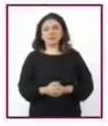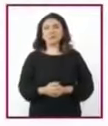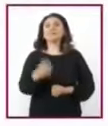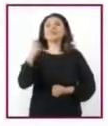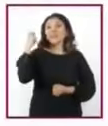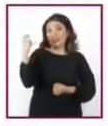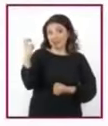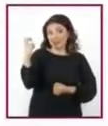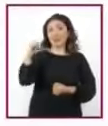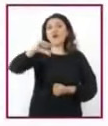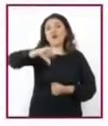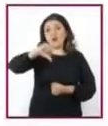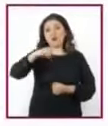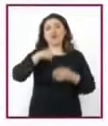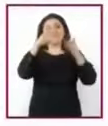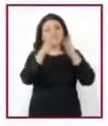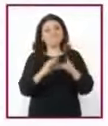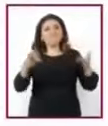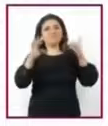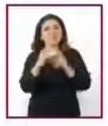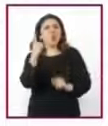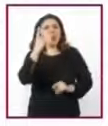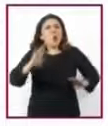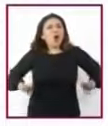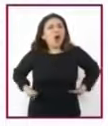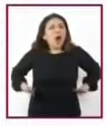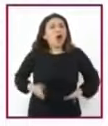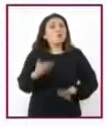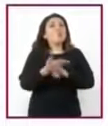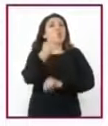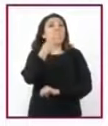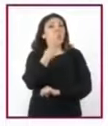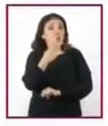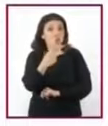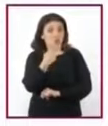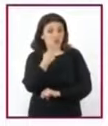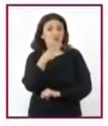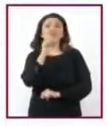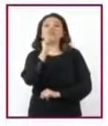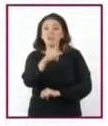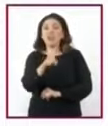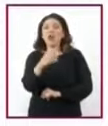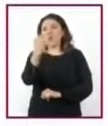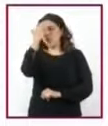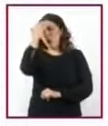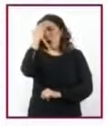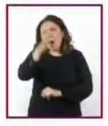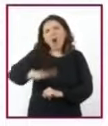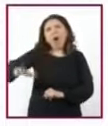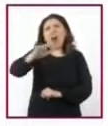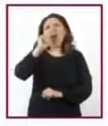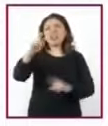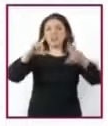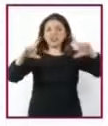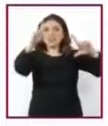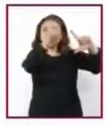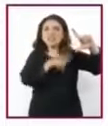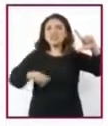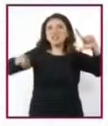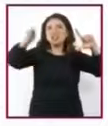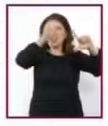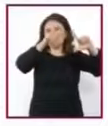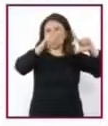En esta cápsula hablaremos de un tipo de gráfica muy útil y además muy popular, la gráfica